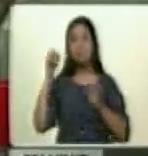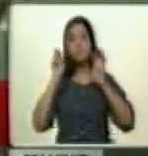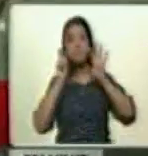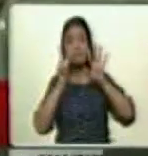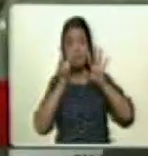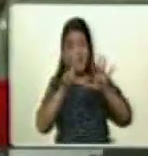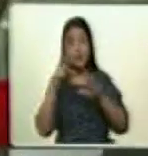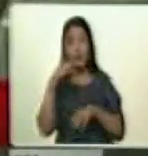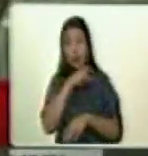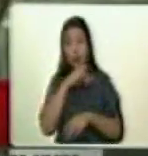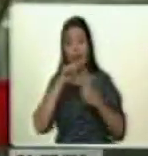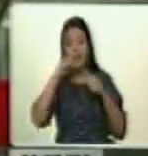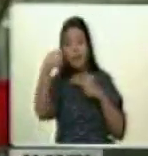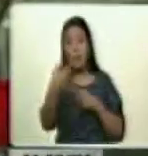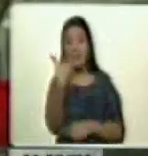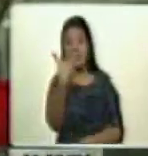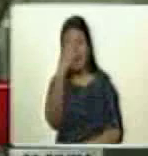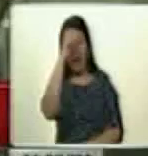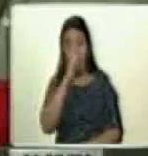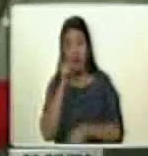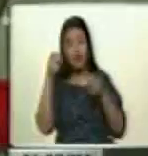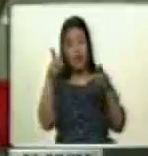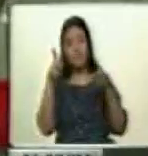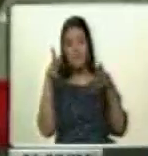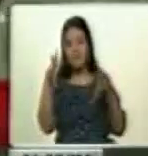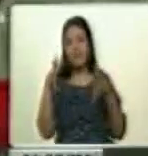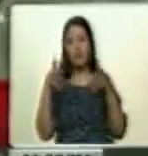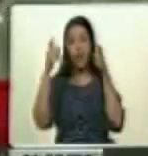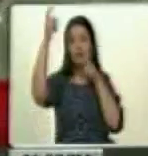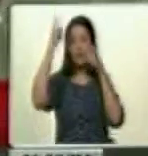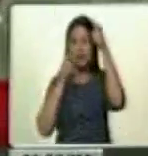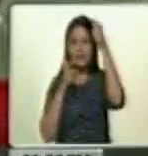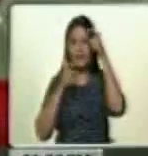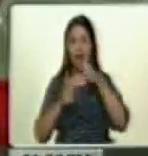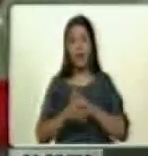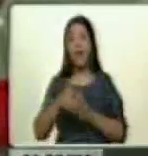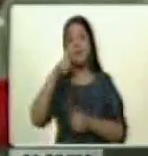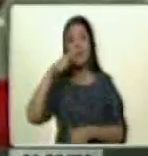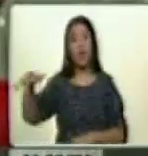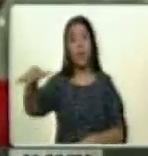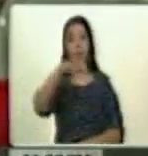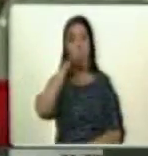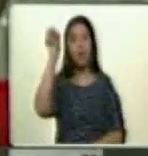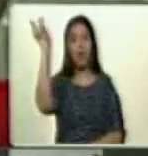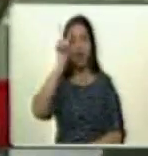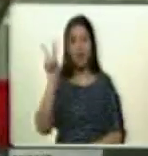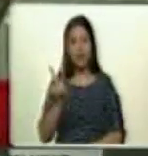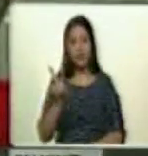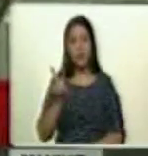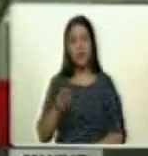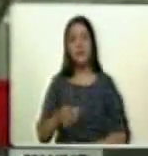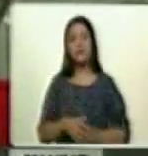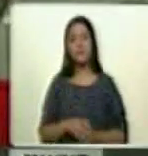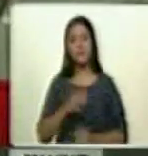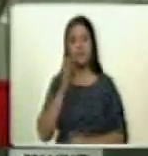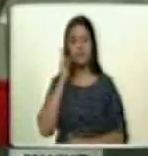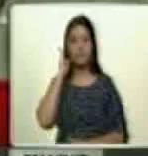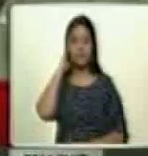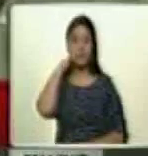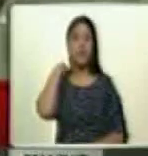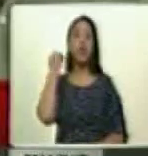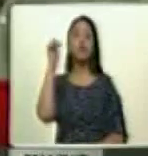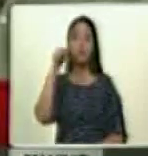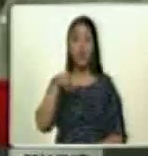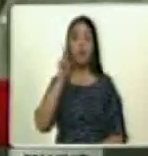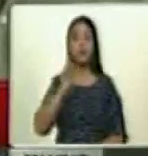decías, a 3 años de aquella gran victoria de nuestro comandante eterno del pueblo venezolano. Y hoy también es el día de